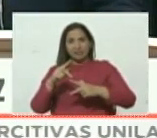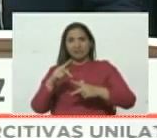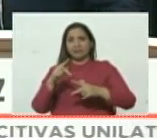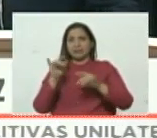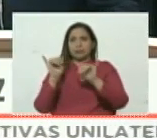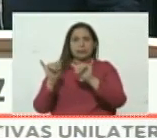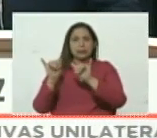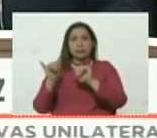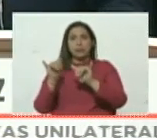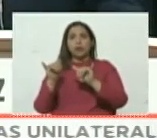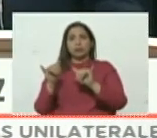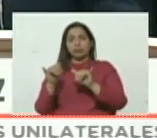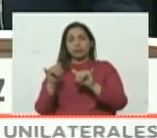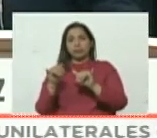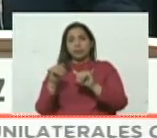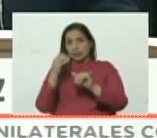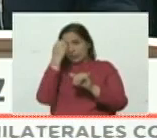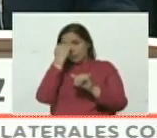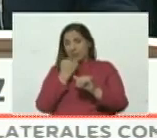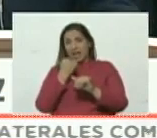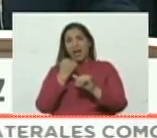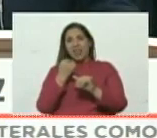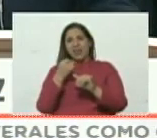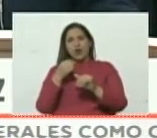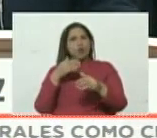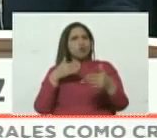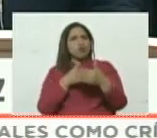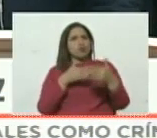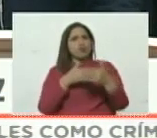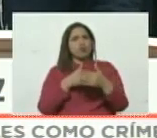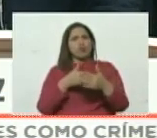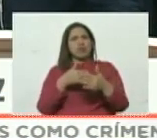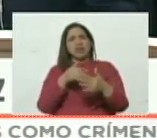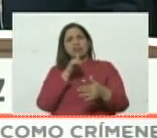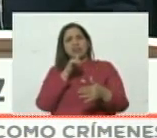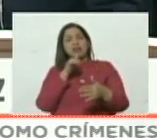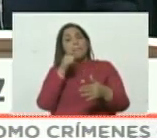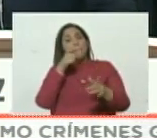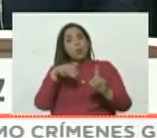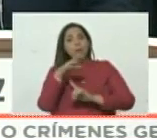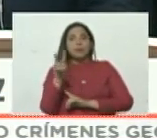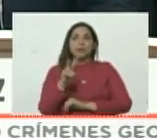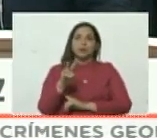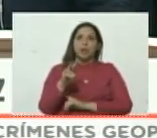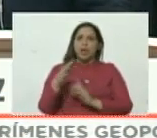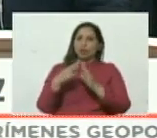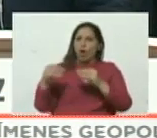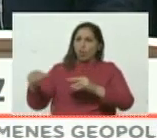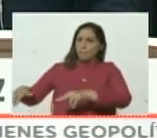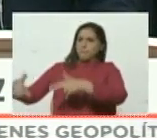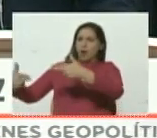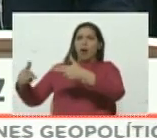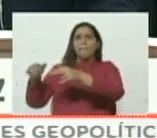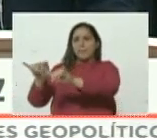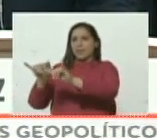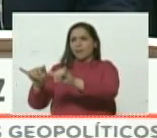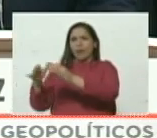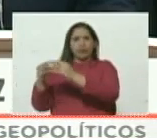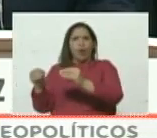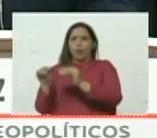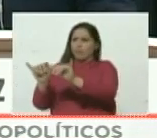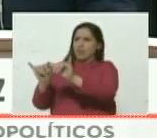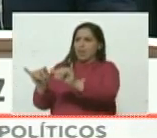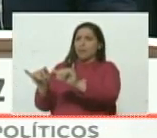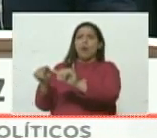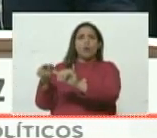tuvieran éxito, sería el pueblo de Venezuela. Ellos pueden seguirse matando entre ellos, ellos pueden seguirse